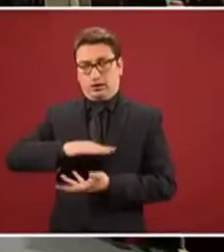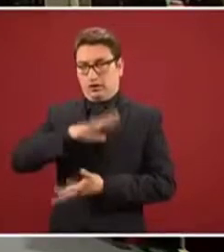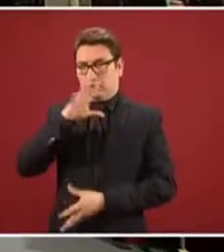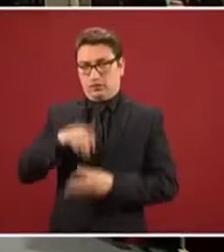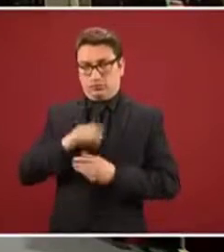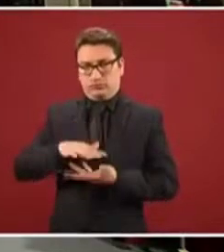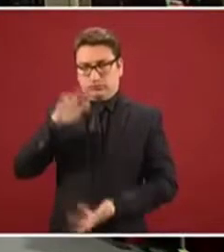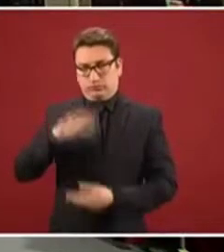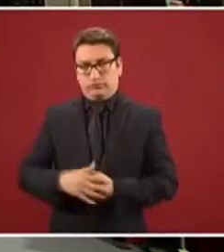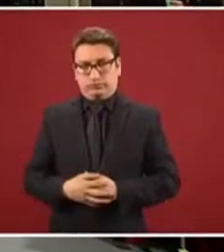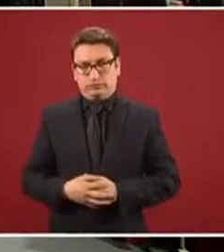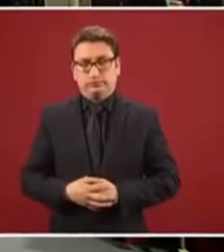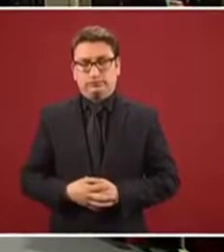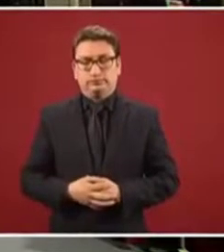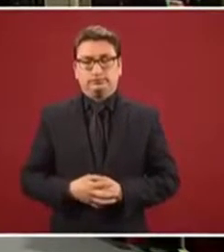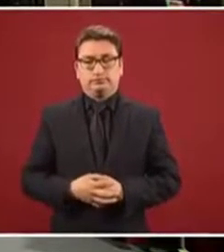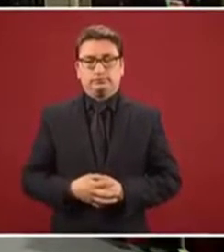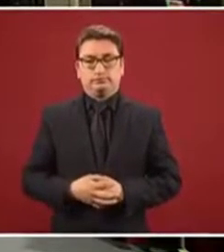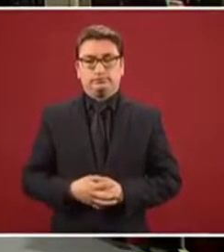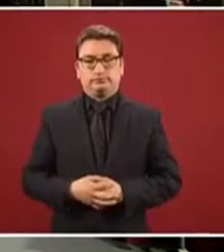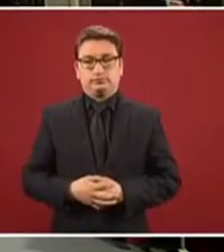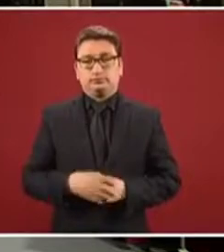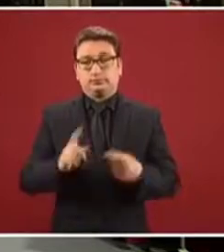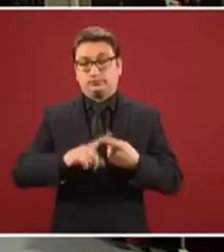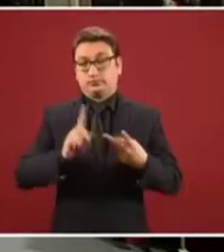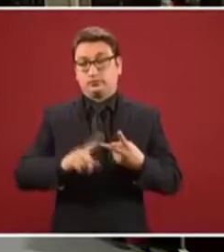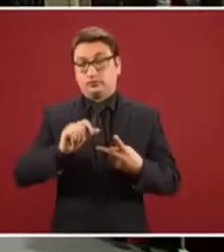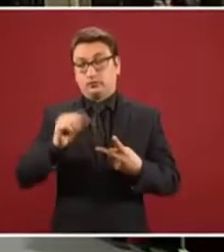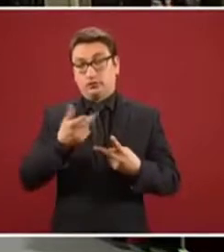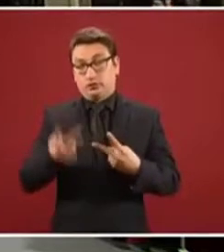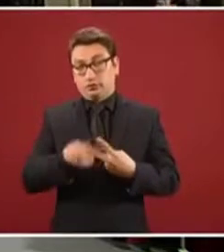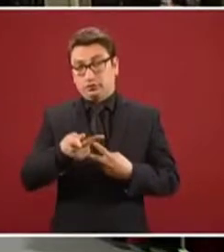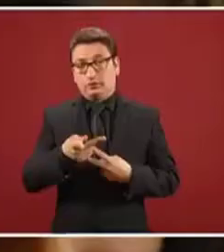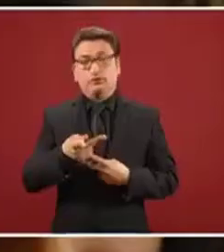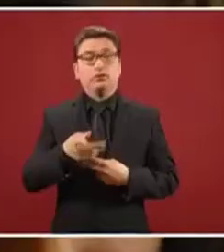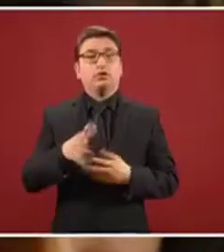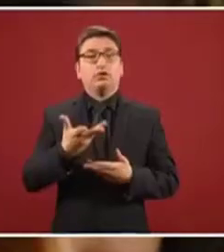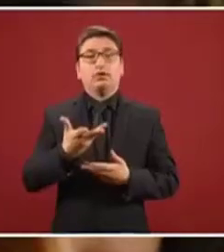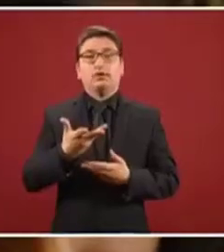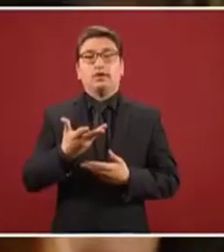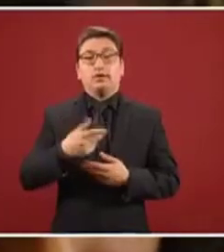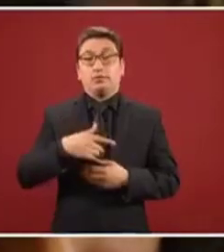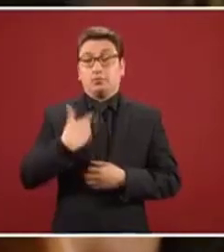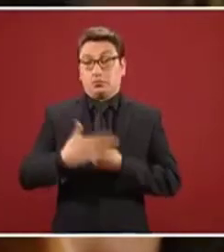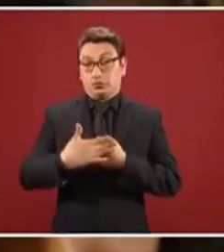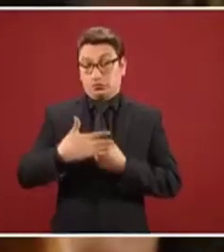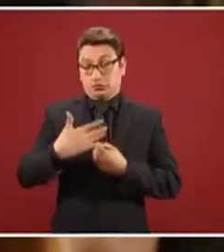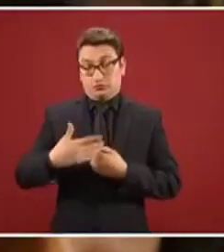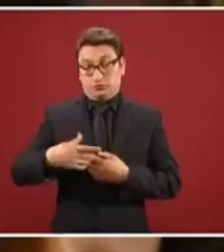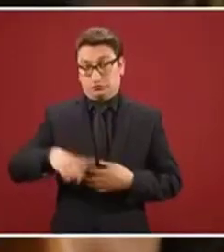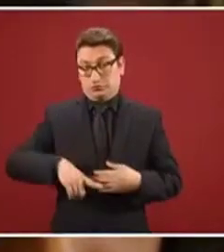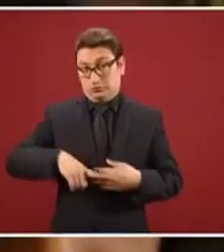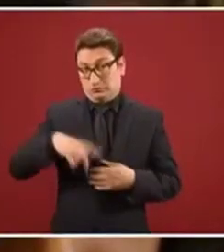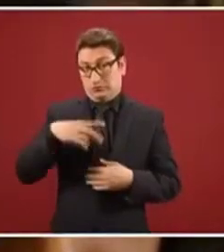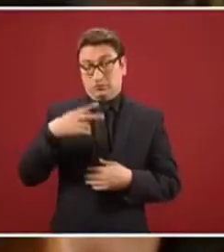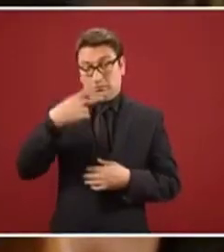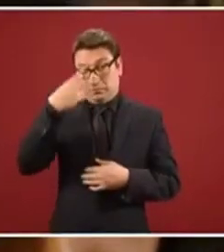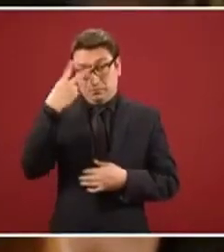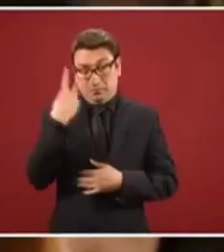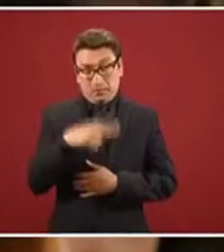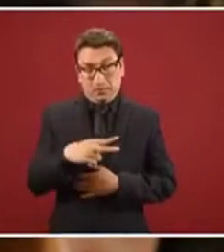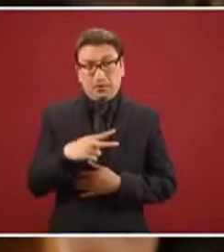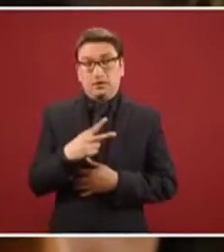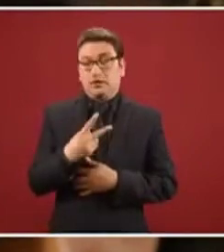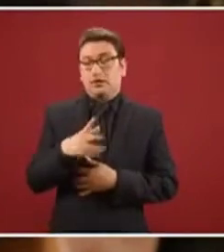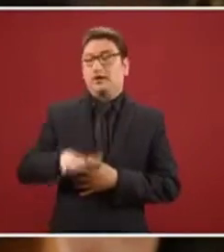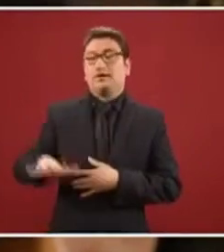a estas horas. Okay. La pregunta que le había hecho sobre cuáles son las medidas que tomaría el gobierno mexicano por